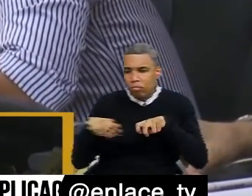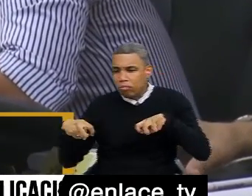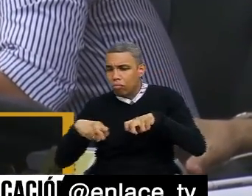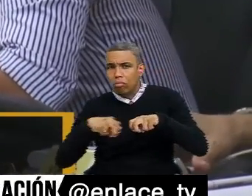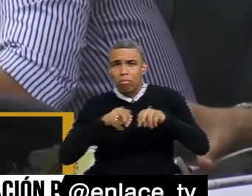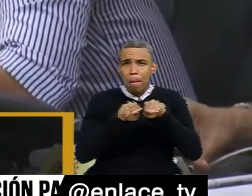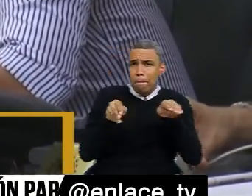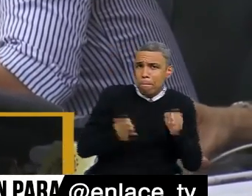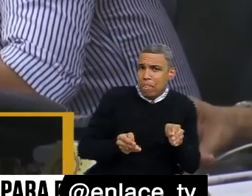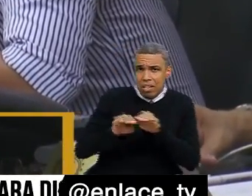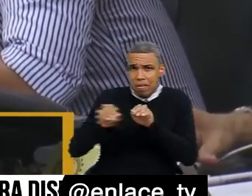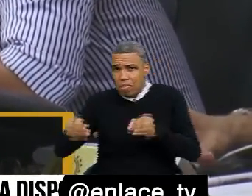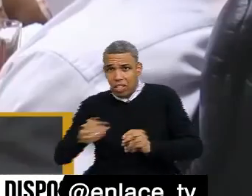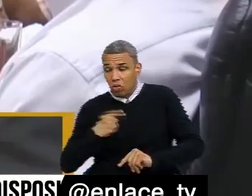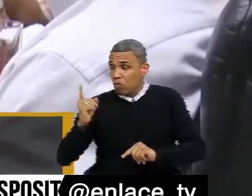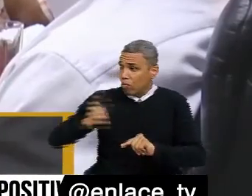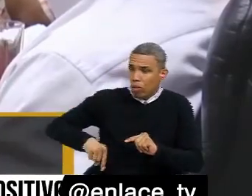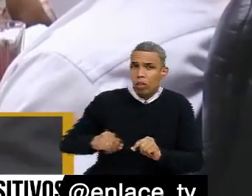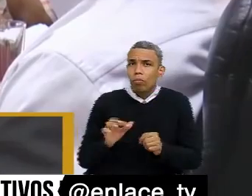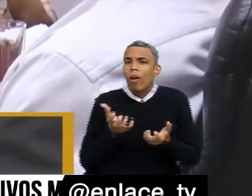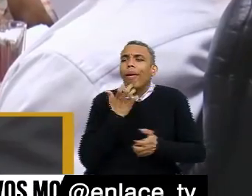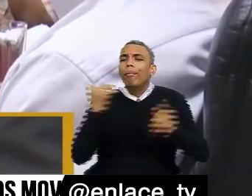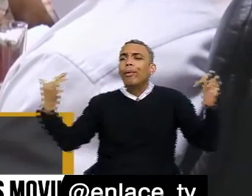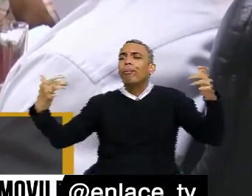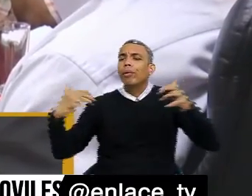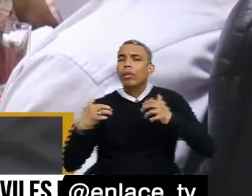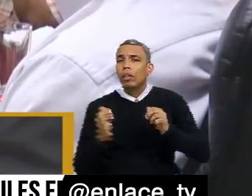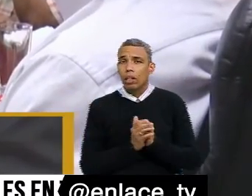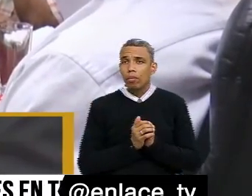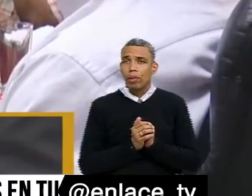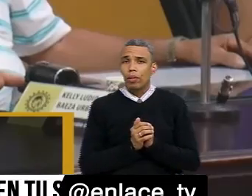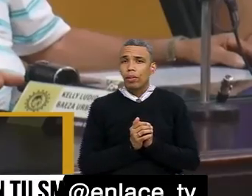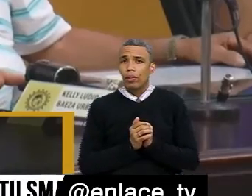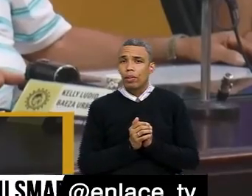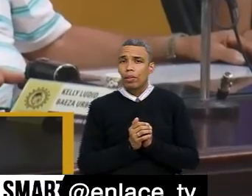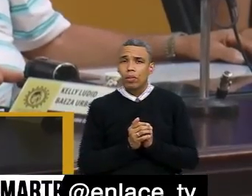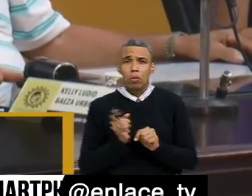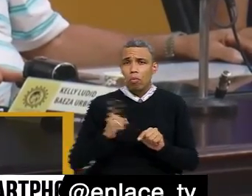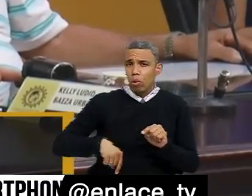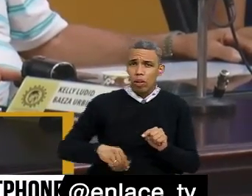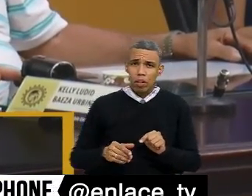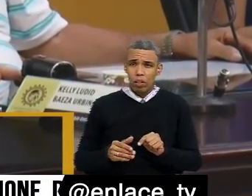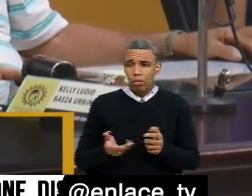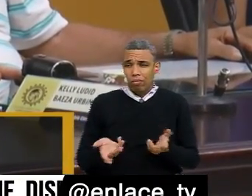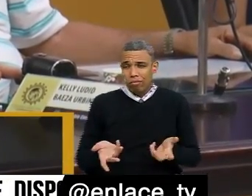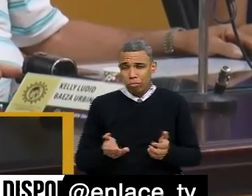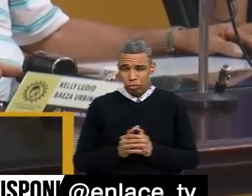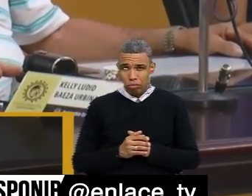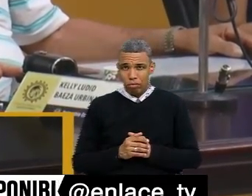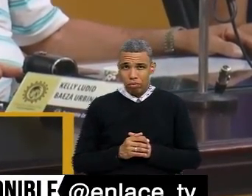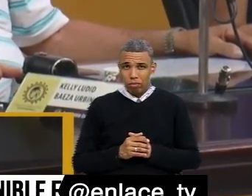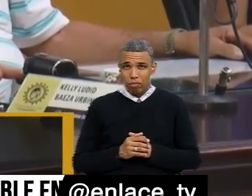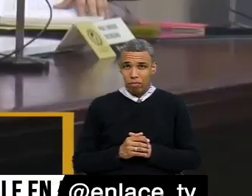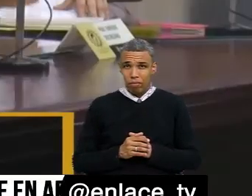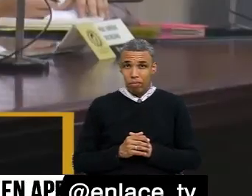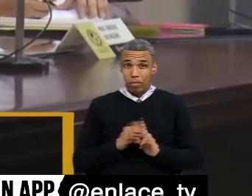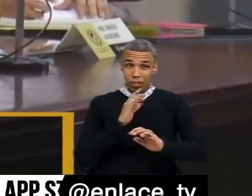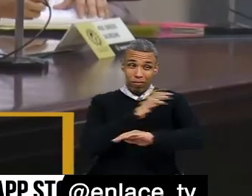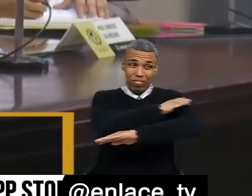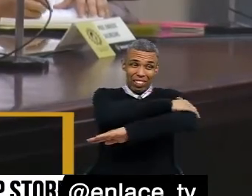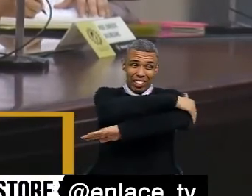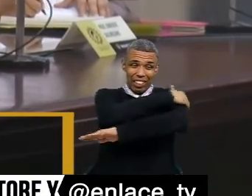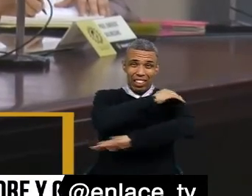los vecinos de los sectores en donde dicen que están cansados porque no pueden dormir, porque en las noches los que